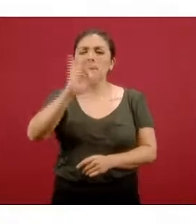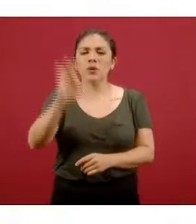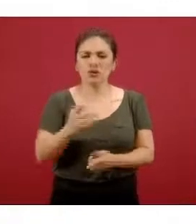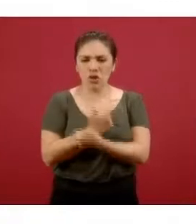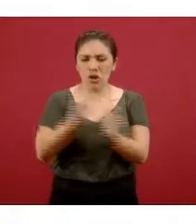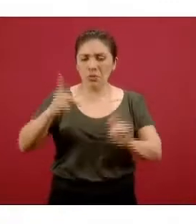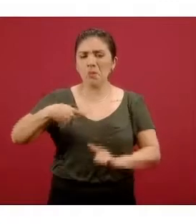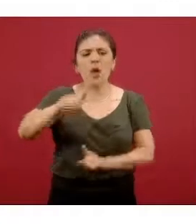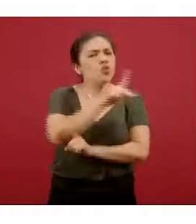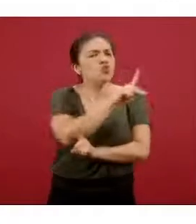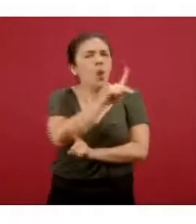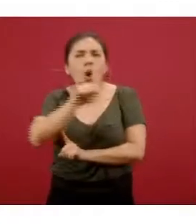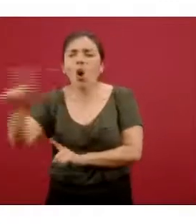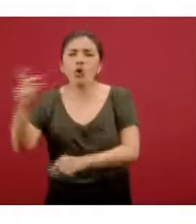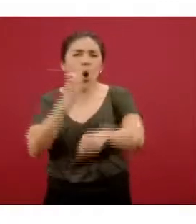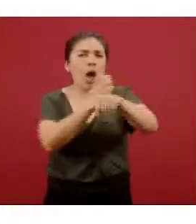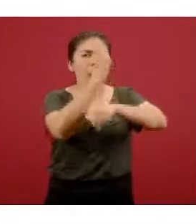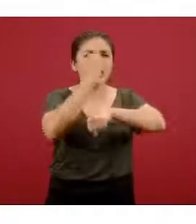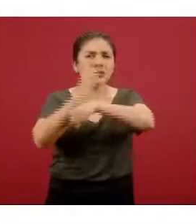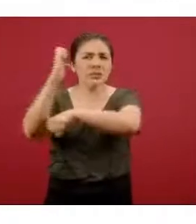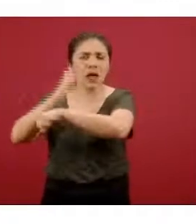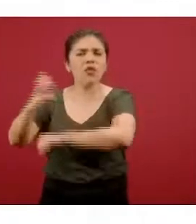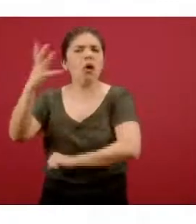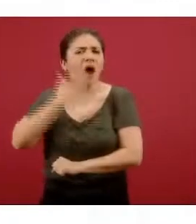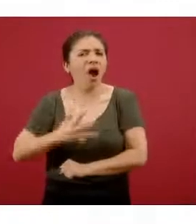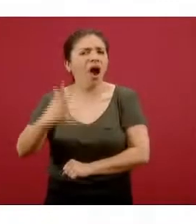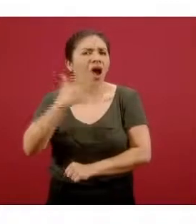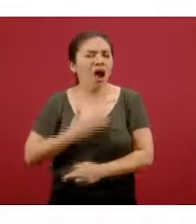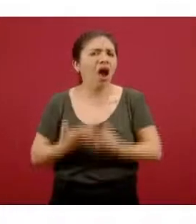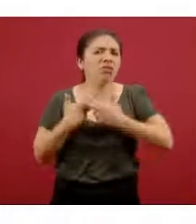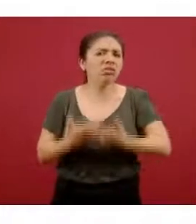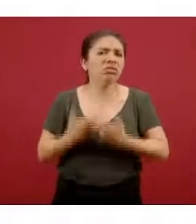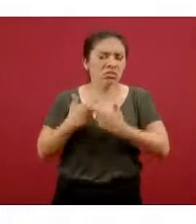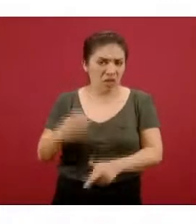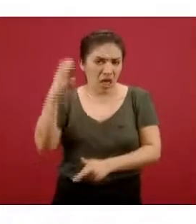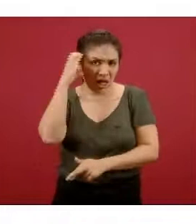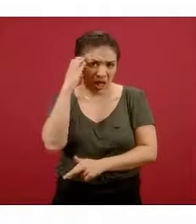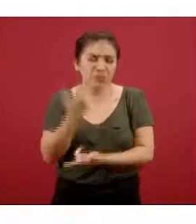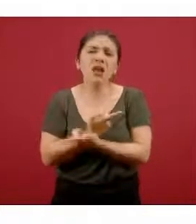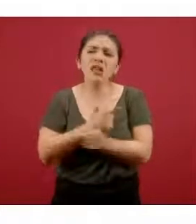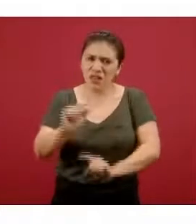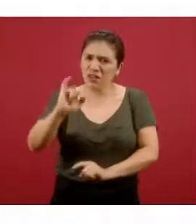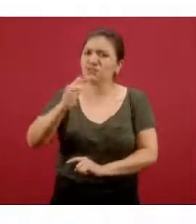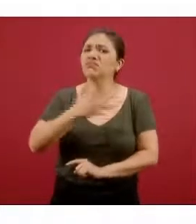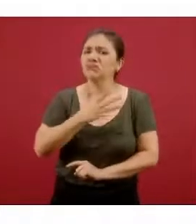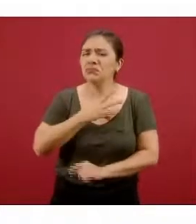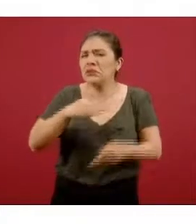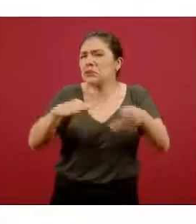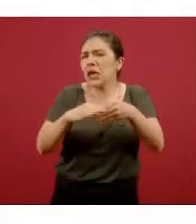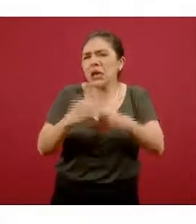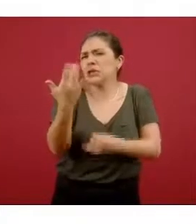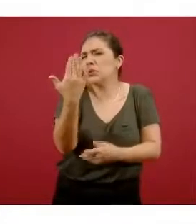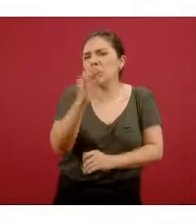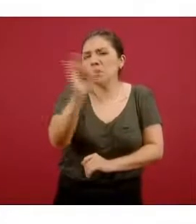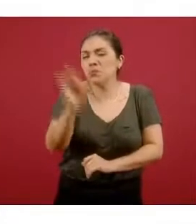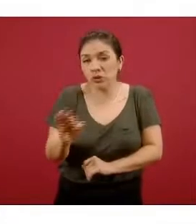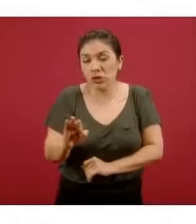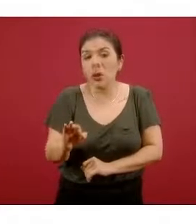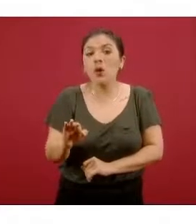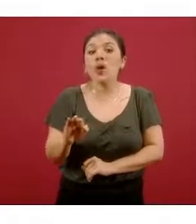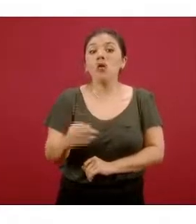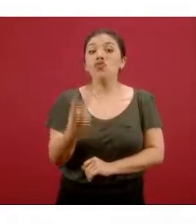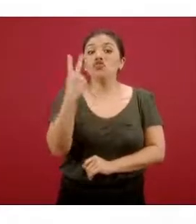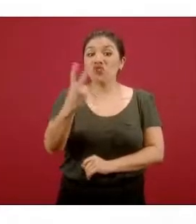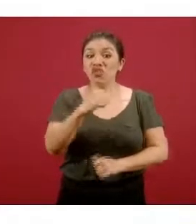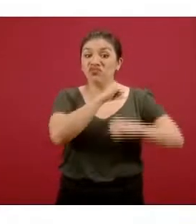entidades federativas tienen en su momento buena disponibilidad, prácticamente cercana al 50%. Las